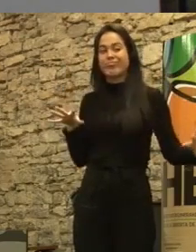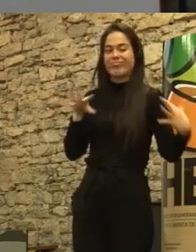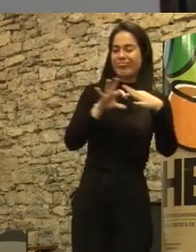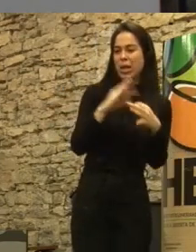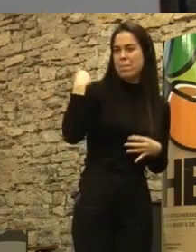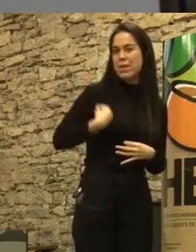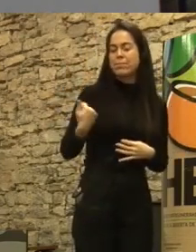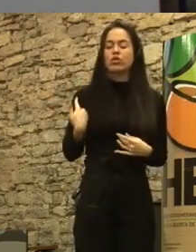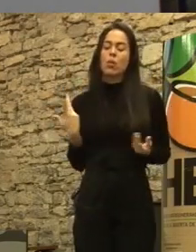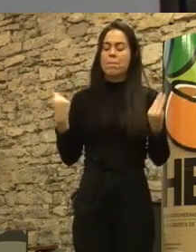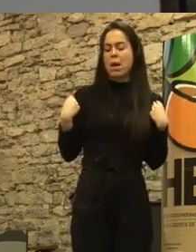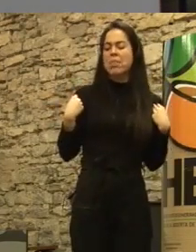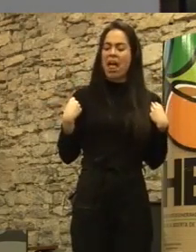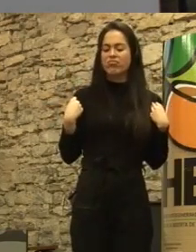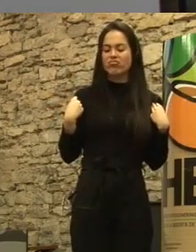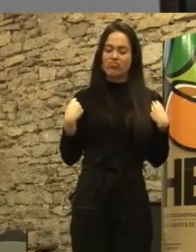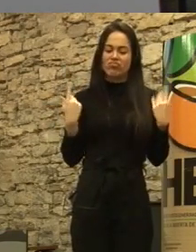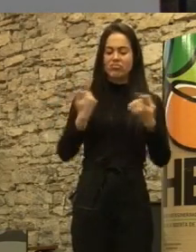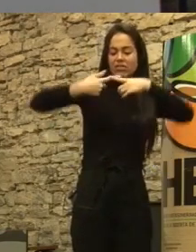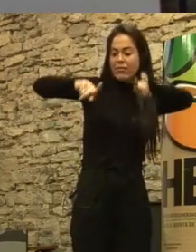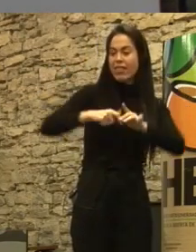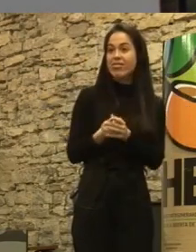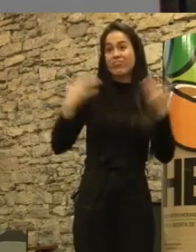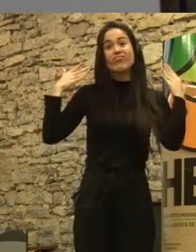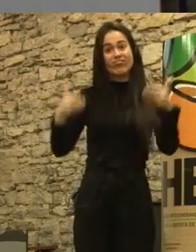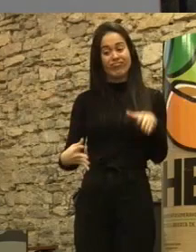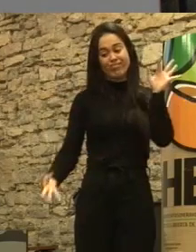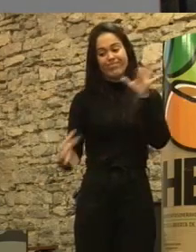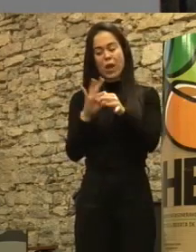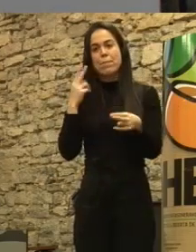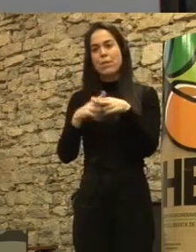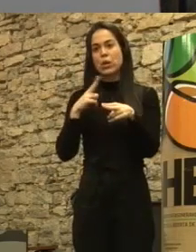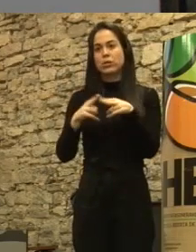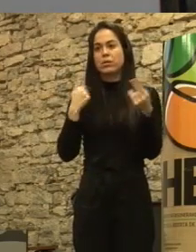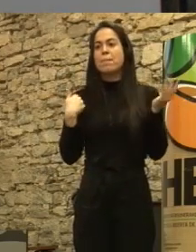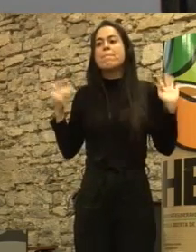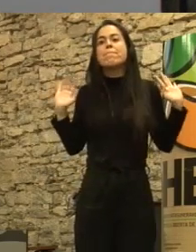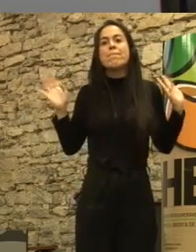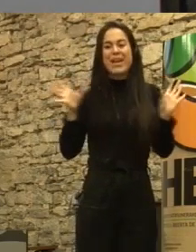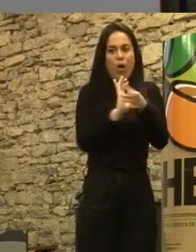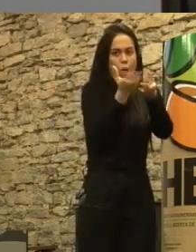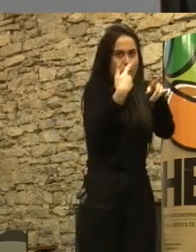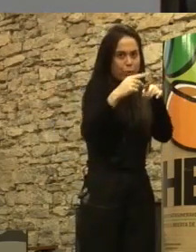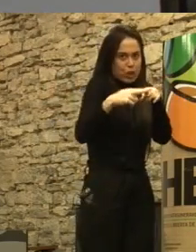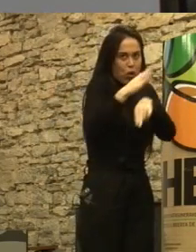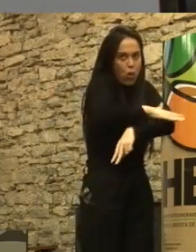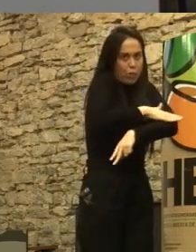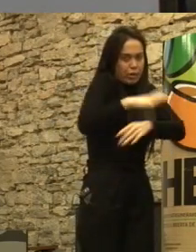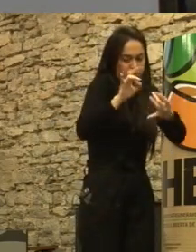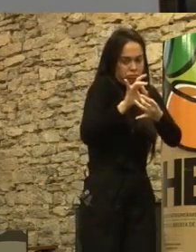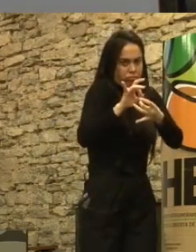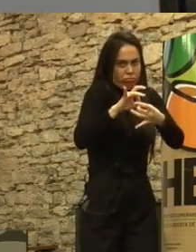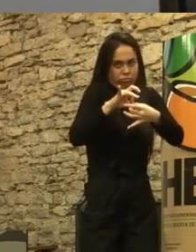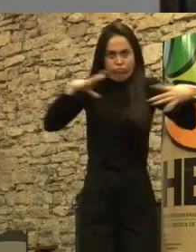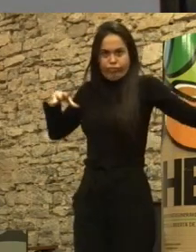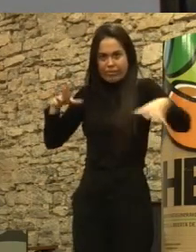vida como muy variada y muy dedicada a la política, sin querer tener nada que ver con partidos y o gobiernos, ¿no? Entonces, aquí